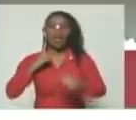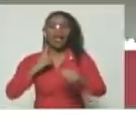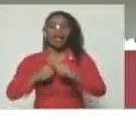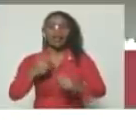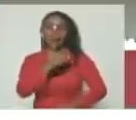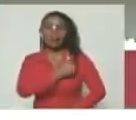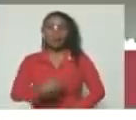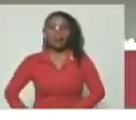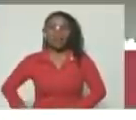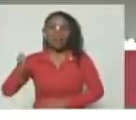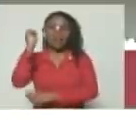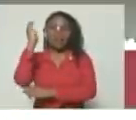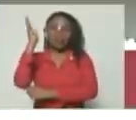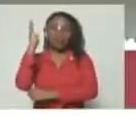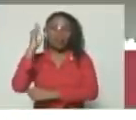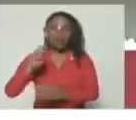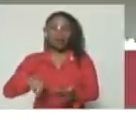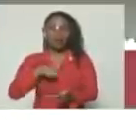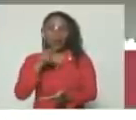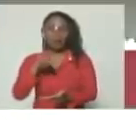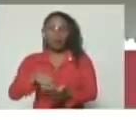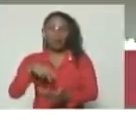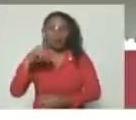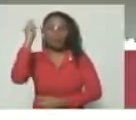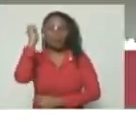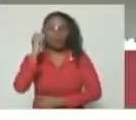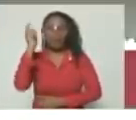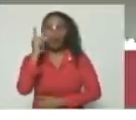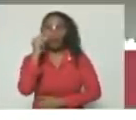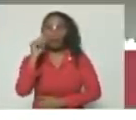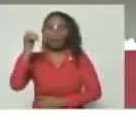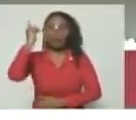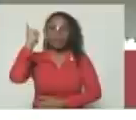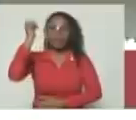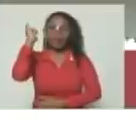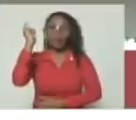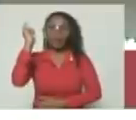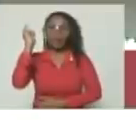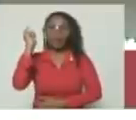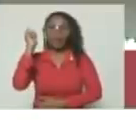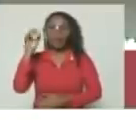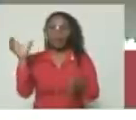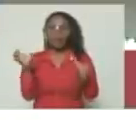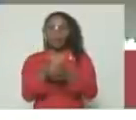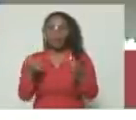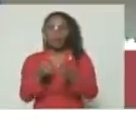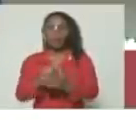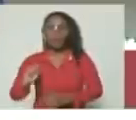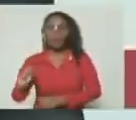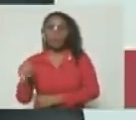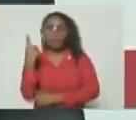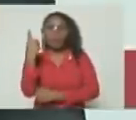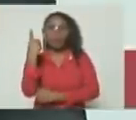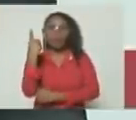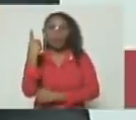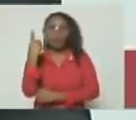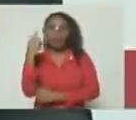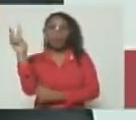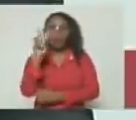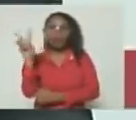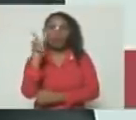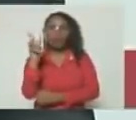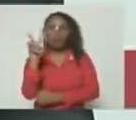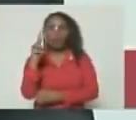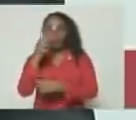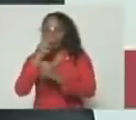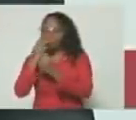expresidente de la Asamblea Nacional, diputado por el Yaracuy, del partido Primero Venezuela,